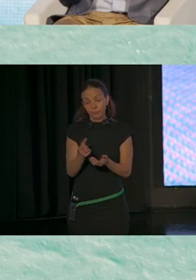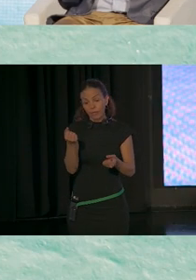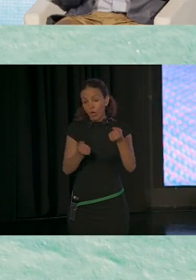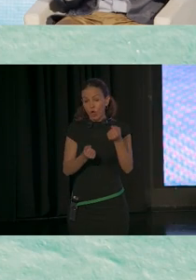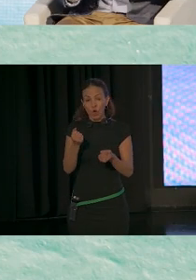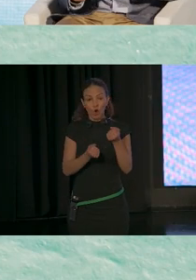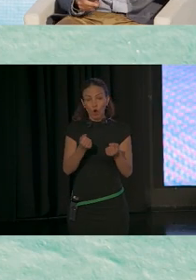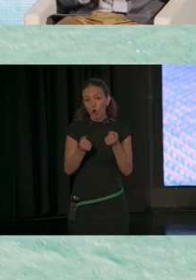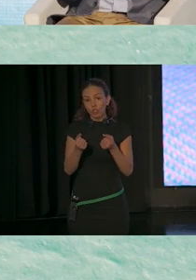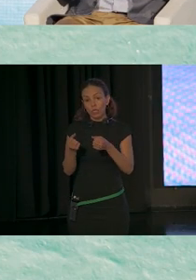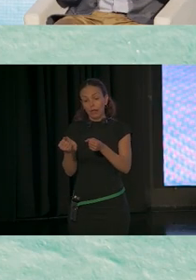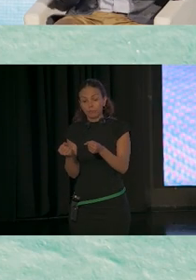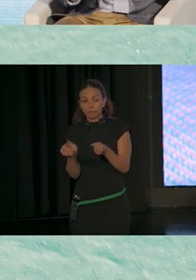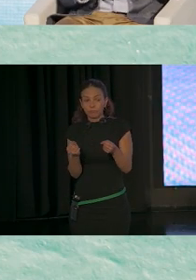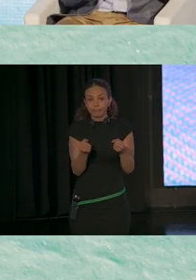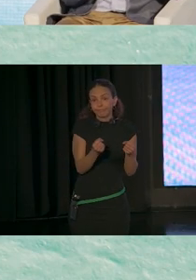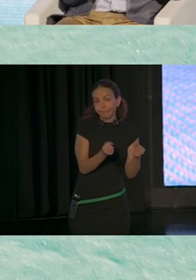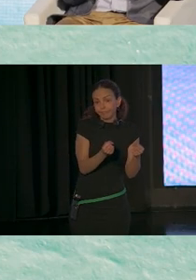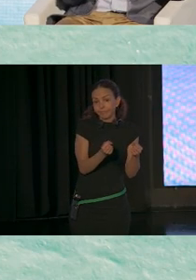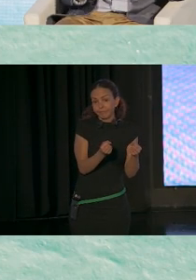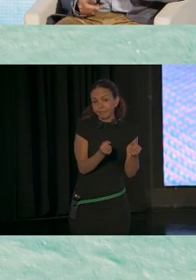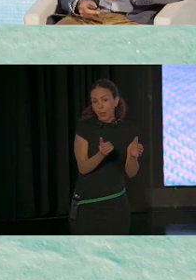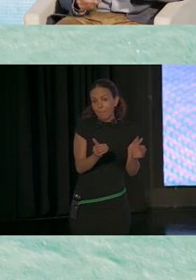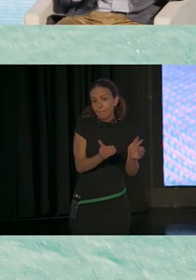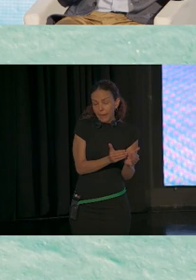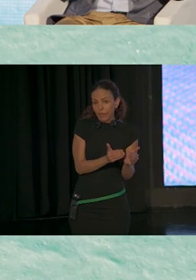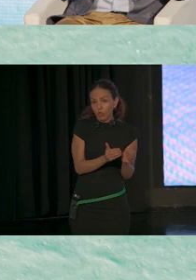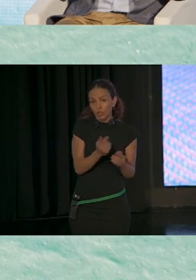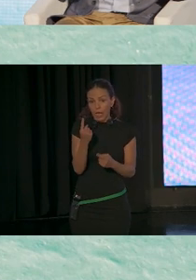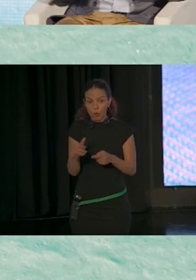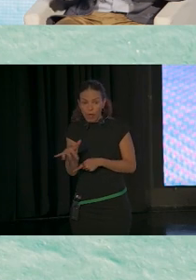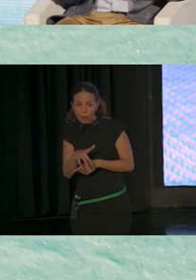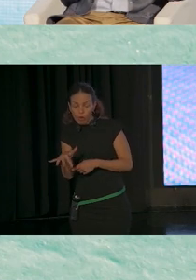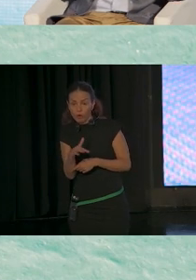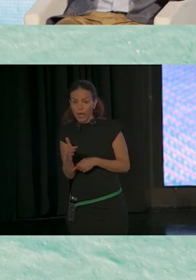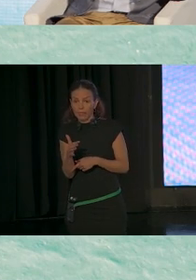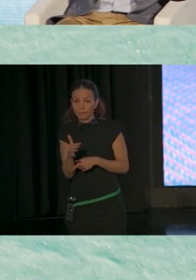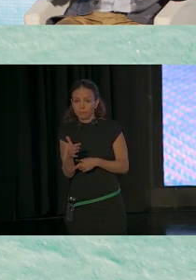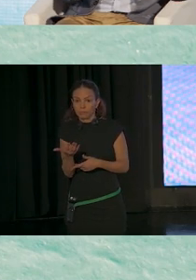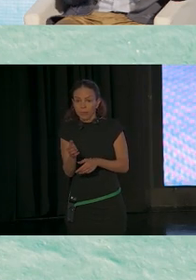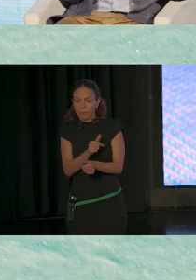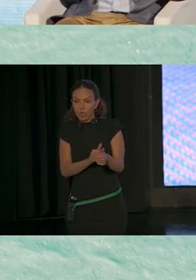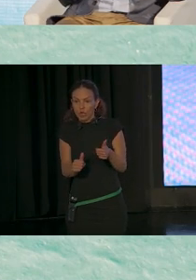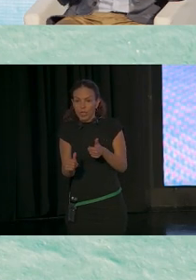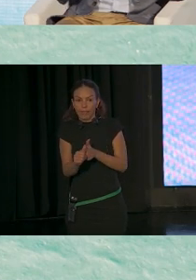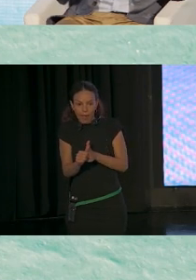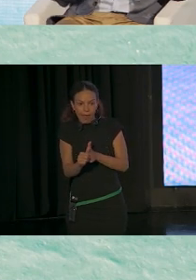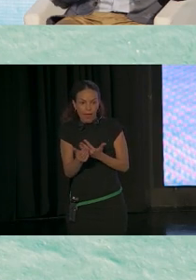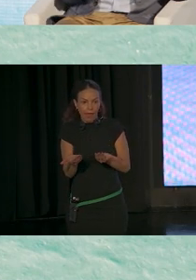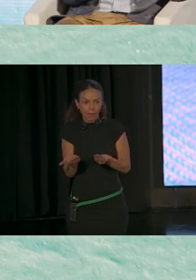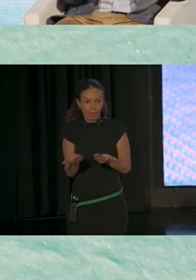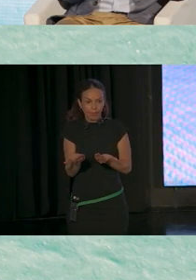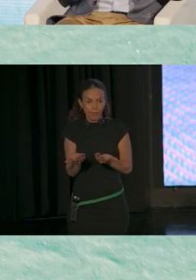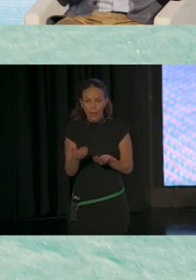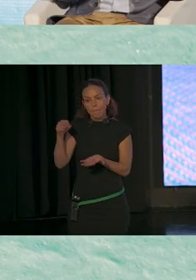que empezar a ser más minoritario en determinadas áreas y en cambio tiene que ser más mayoritario